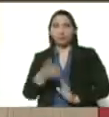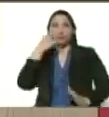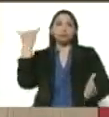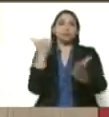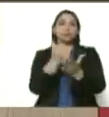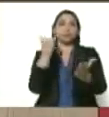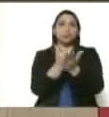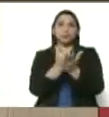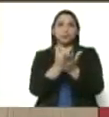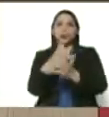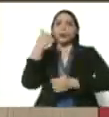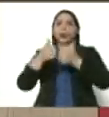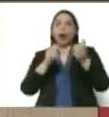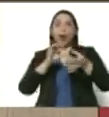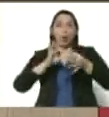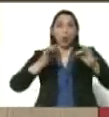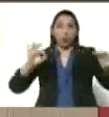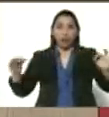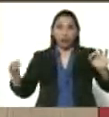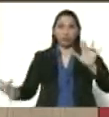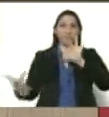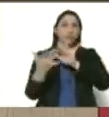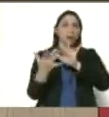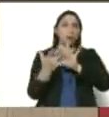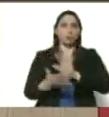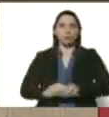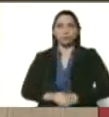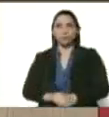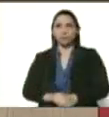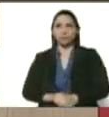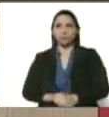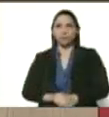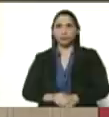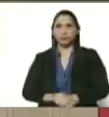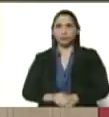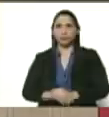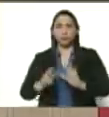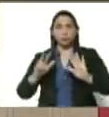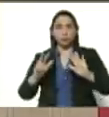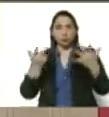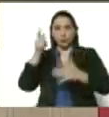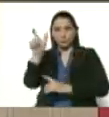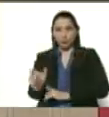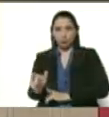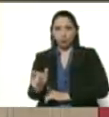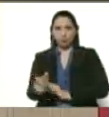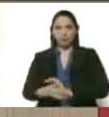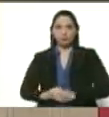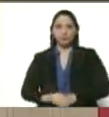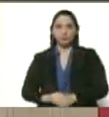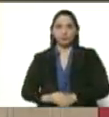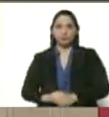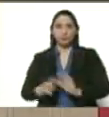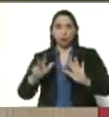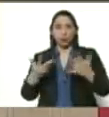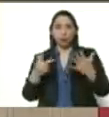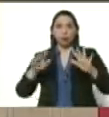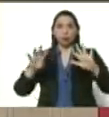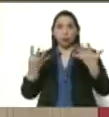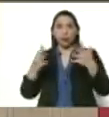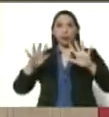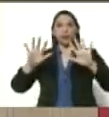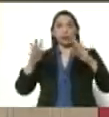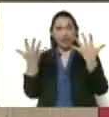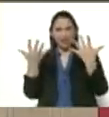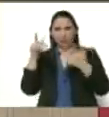determinación de sus cadenas directas e indirectas. El octavo caso, octavo, noveno y décimo